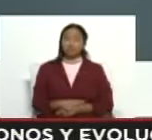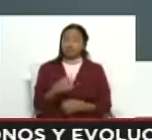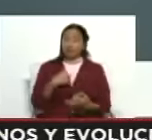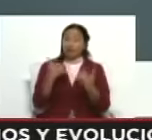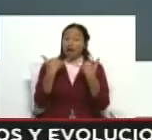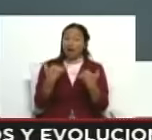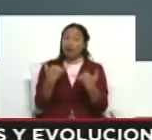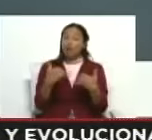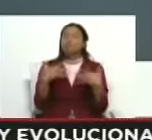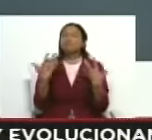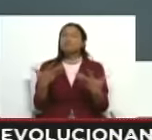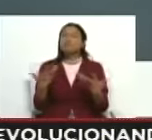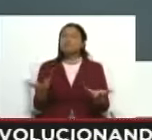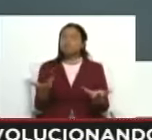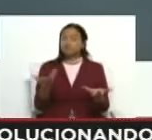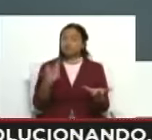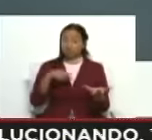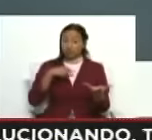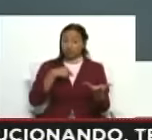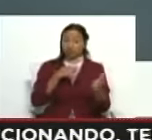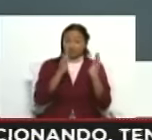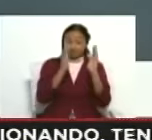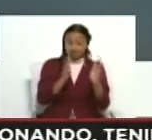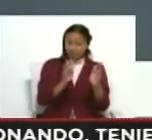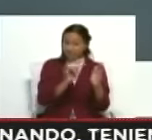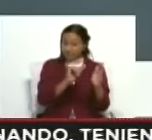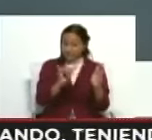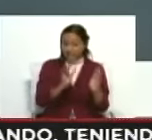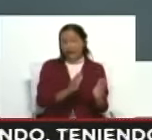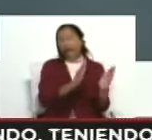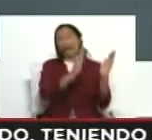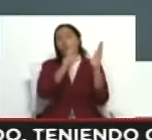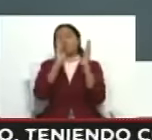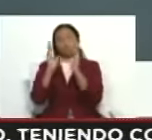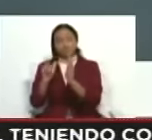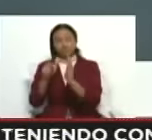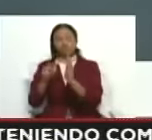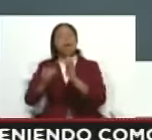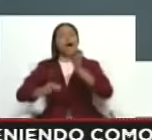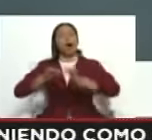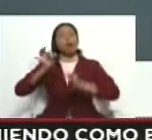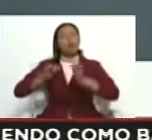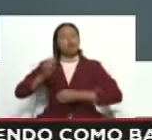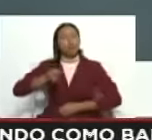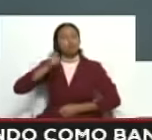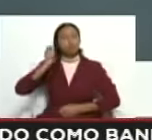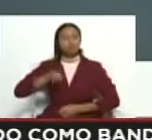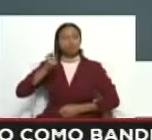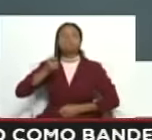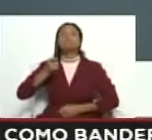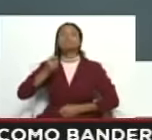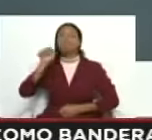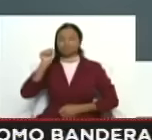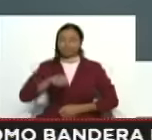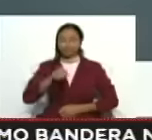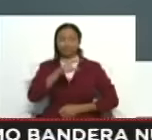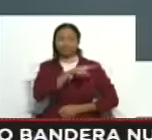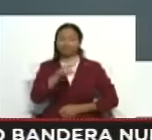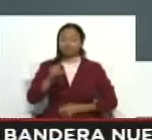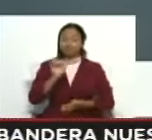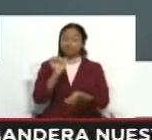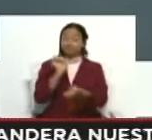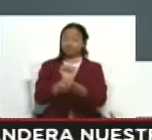así para terminar, a la fase de audiencia preliminar. Van a ser acusados en el